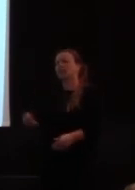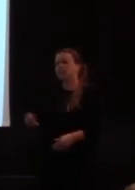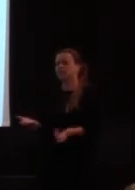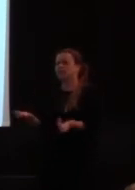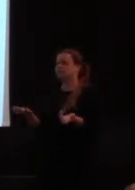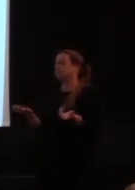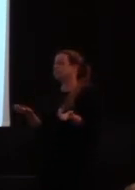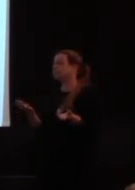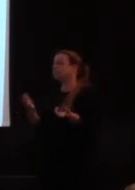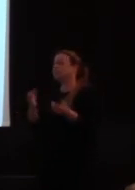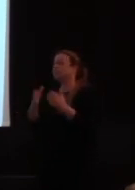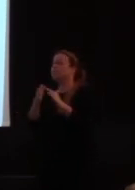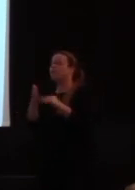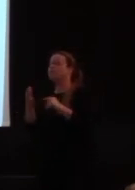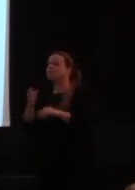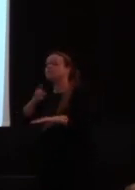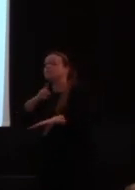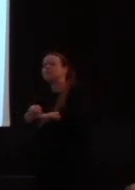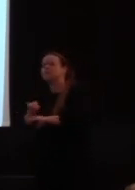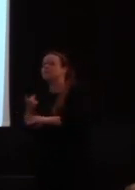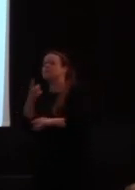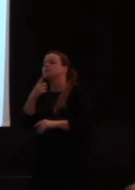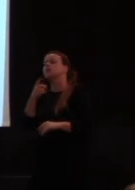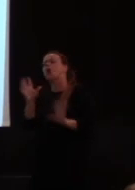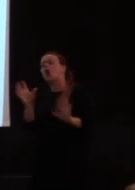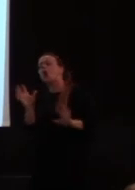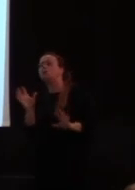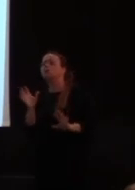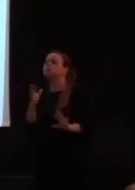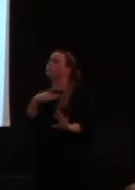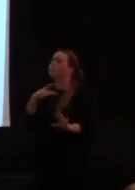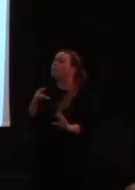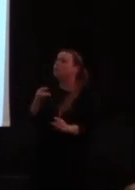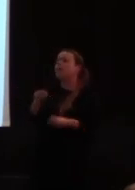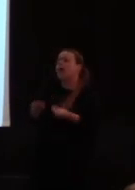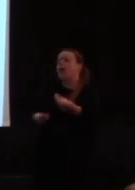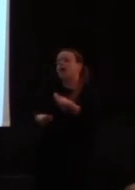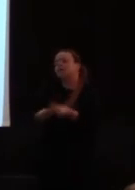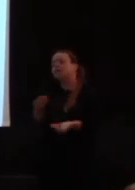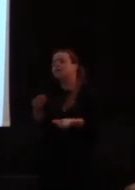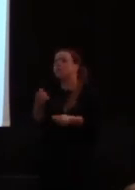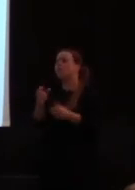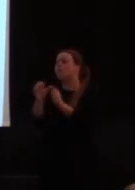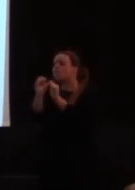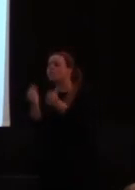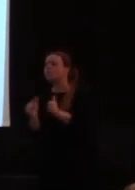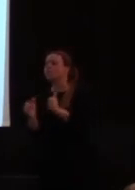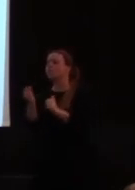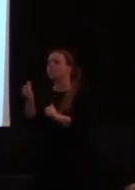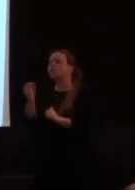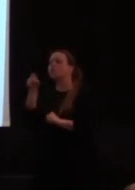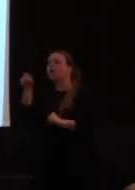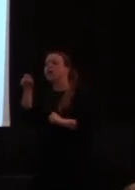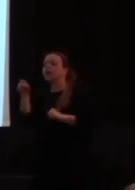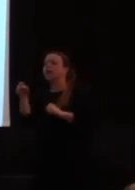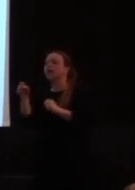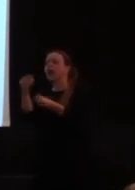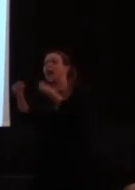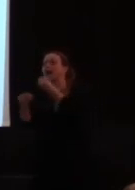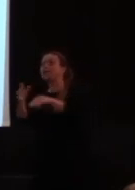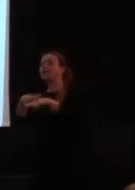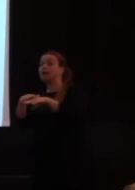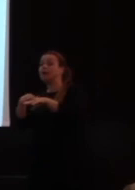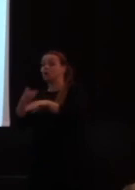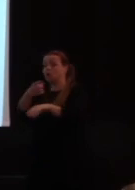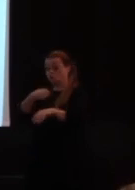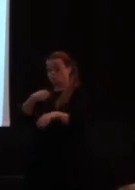No, esto tendría que hacerse, ¿no? Buscar estas formas más condicionales, más en función de formación para nosotros, formación para